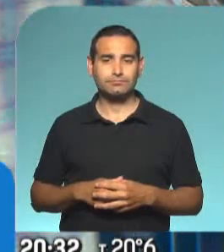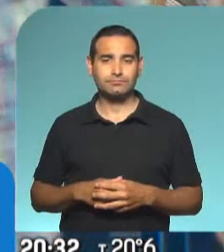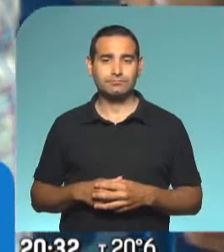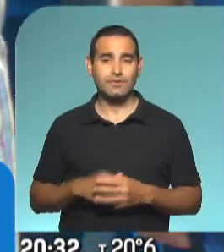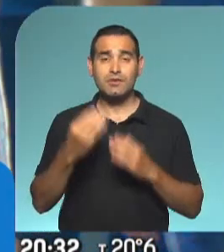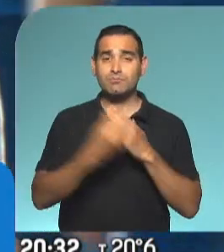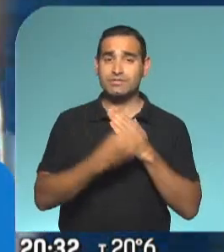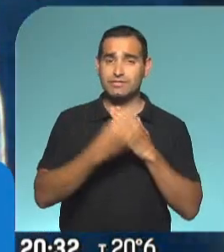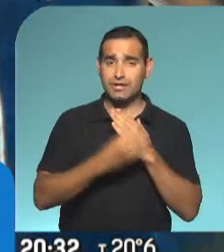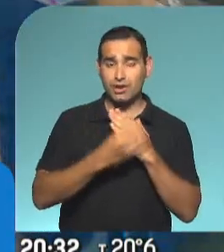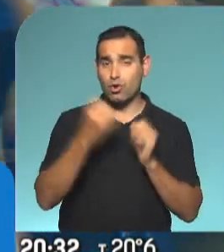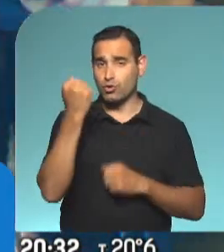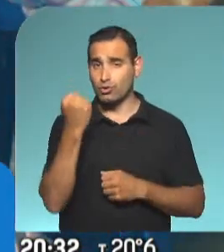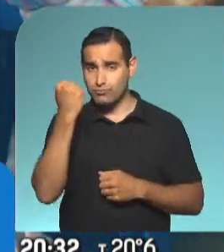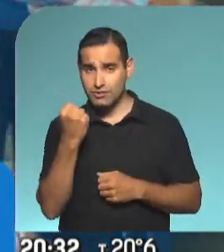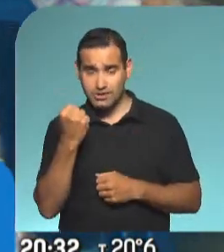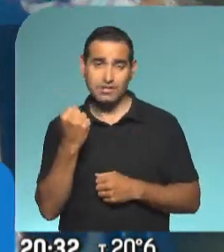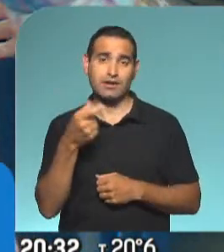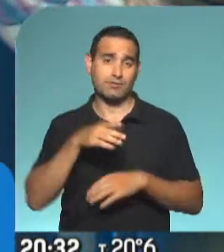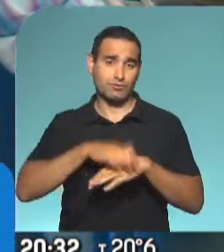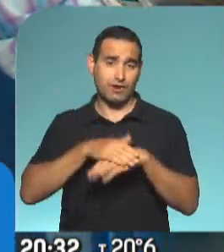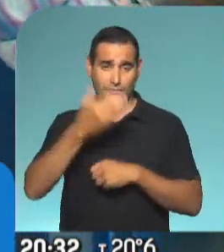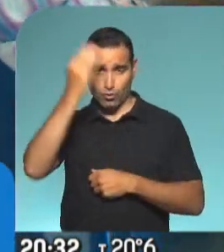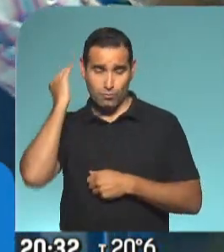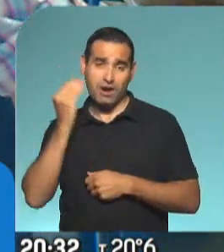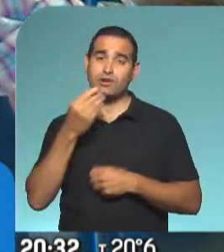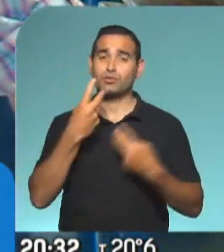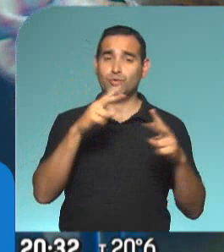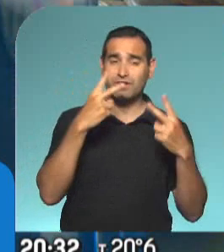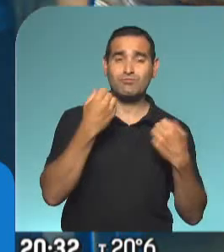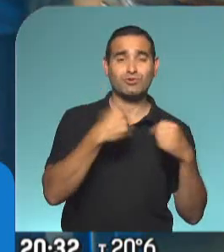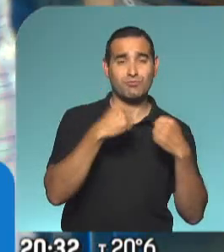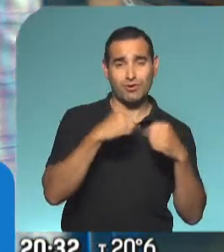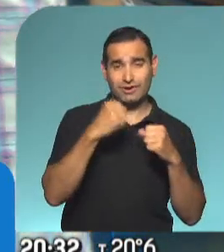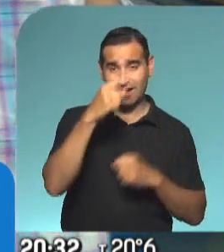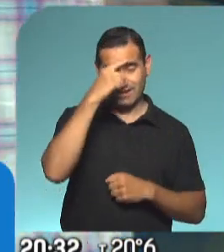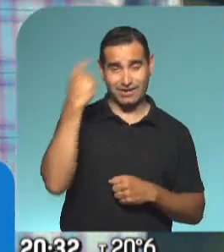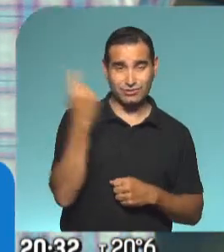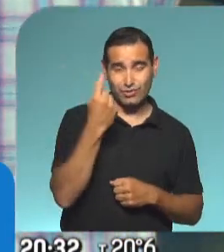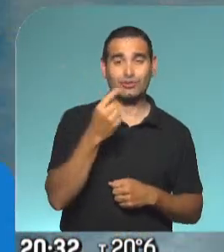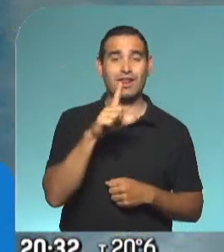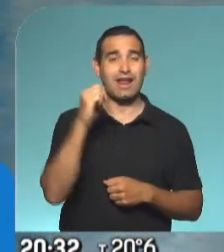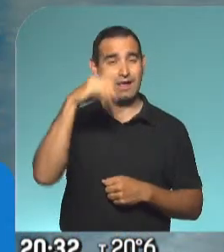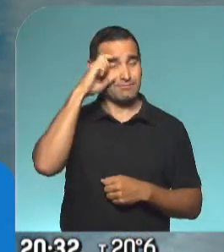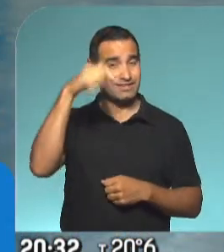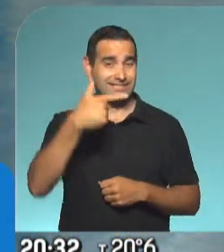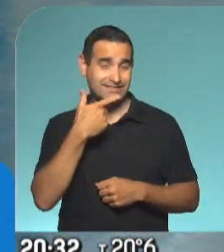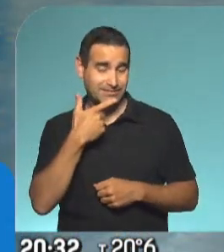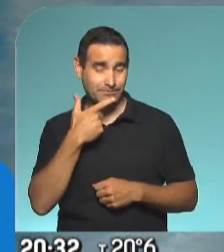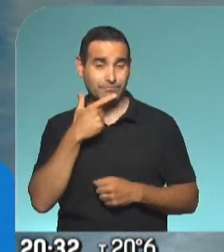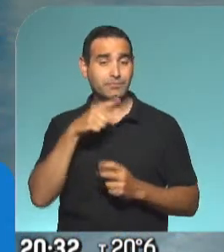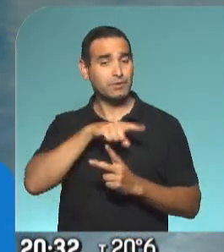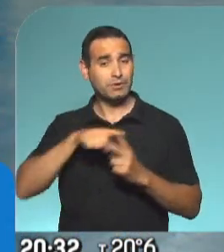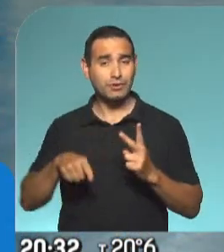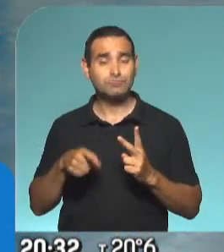pasado por Ministerios de Economía a cargo de Martín Guzmán y de Turismo y Deportes de la Nación a cargo de Matías Lamens, respectivamente.